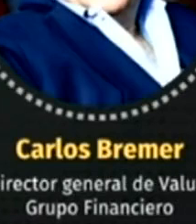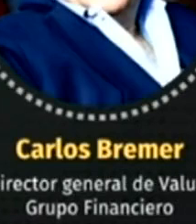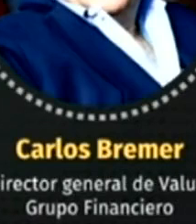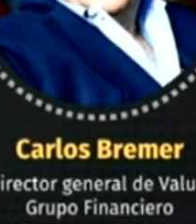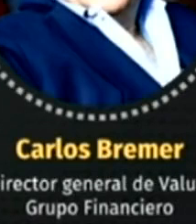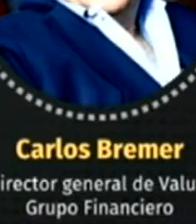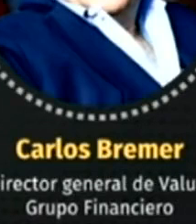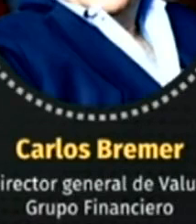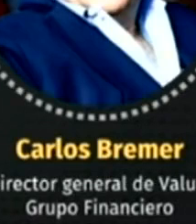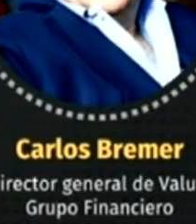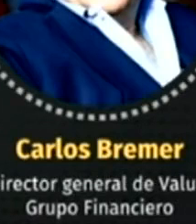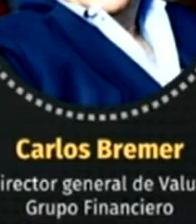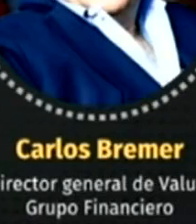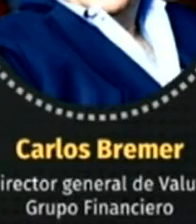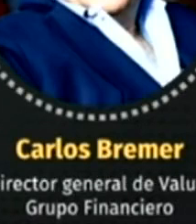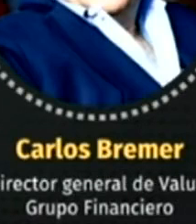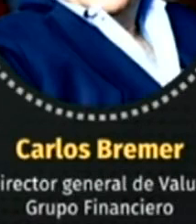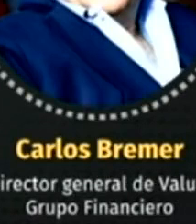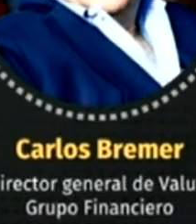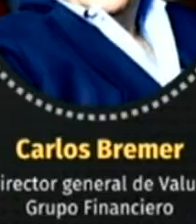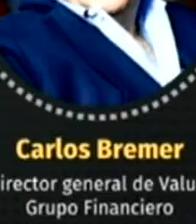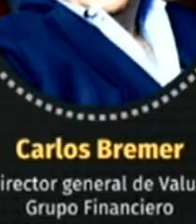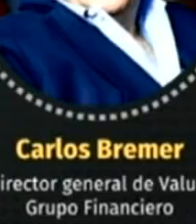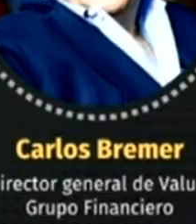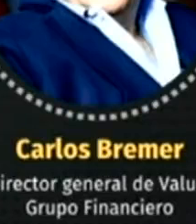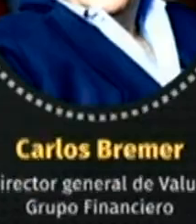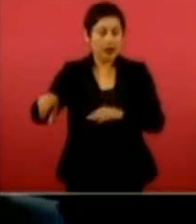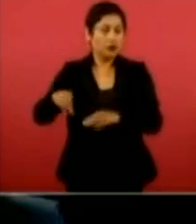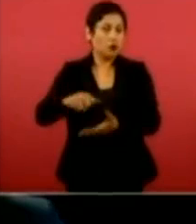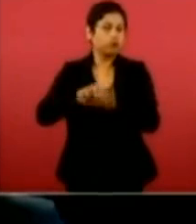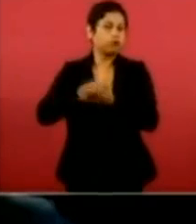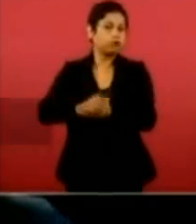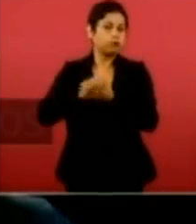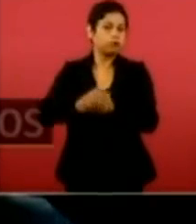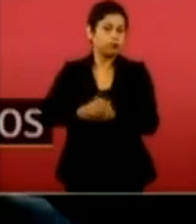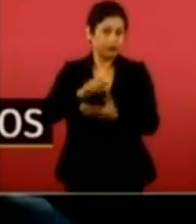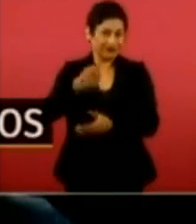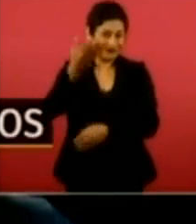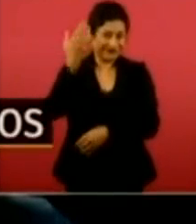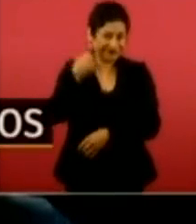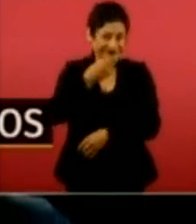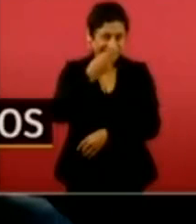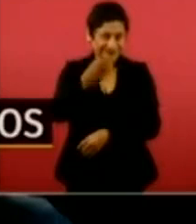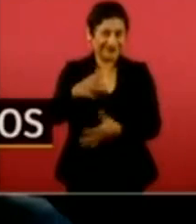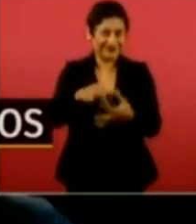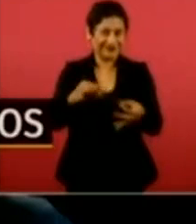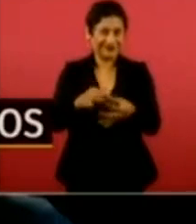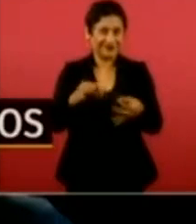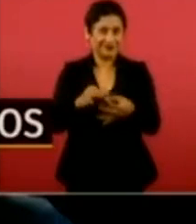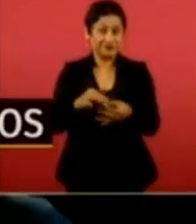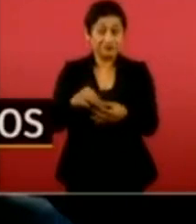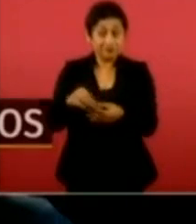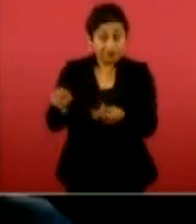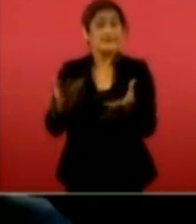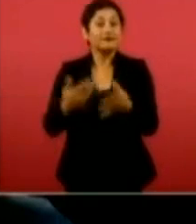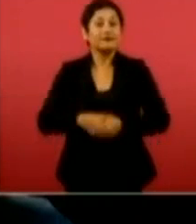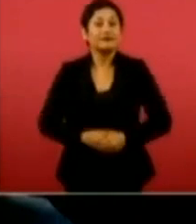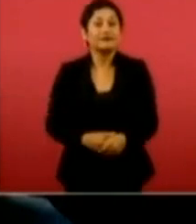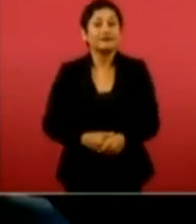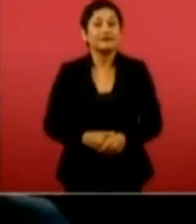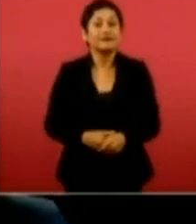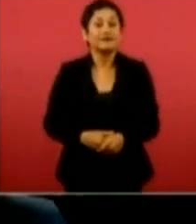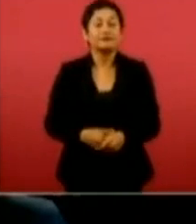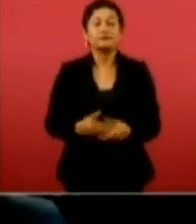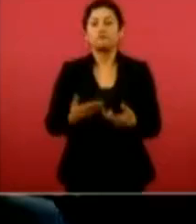obligatoria. Esta mañana el presidente dijo esto sobre la reunión. ¿Si hubo alguna cantidad de cachitos que se hayan vendido? Pues